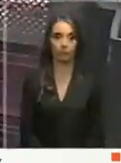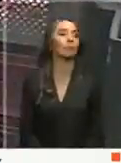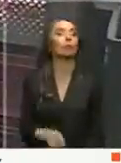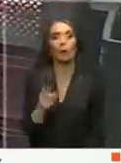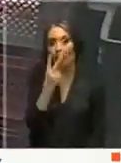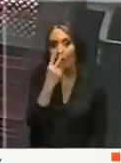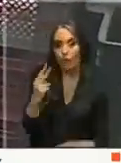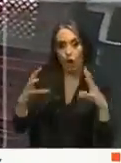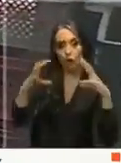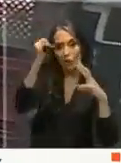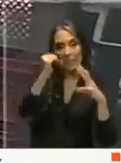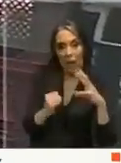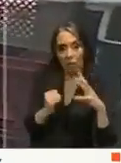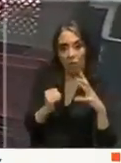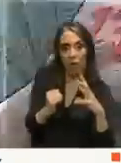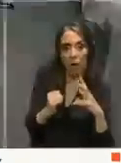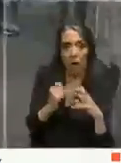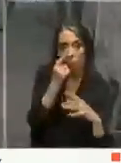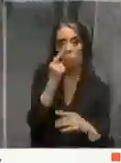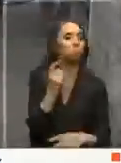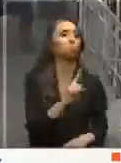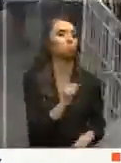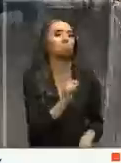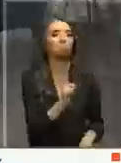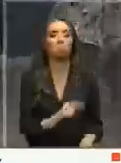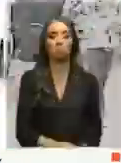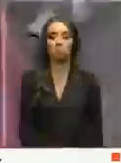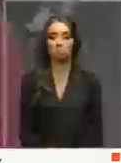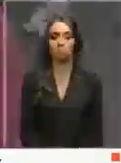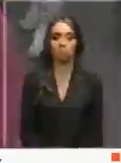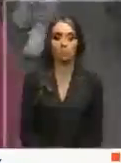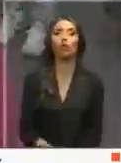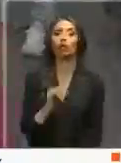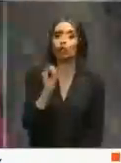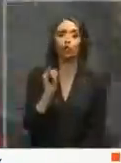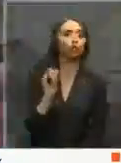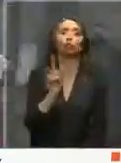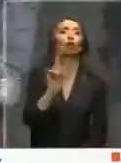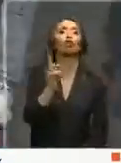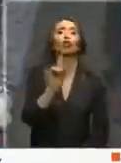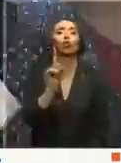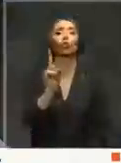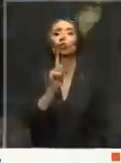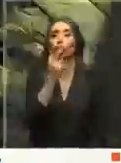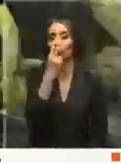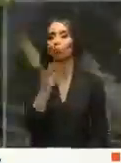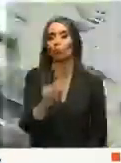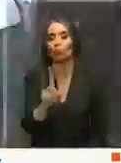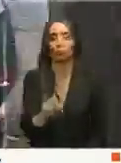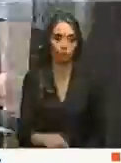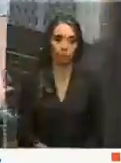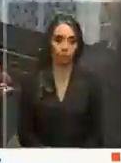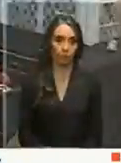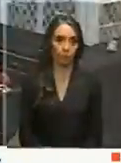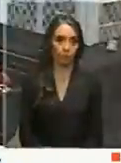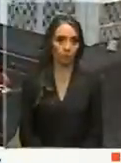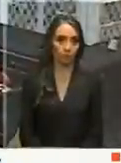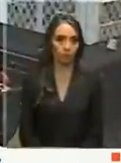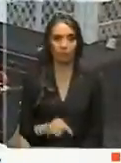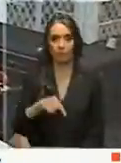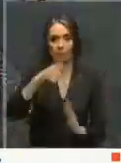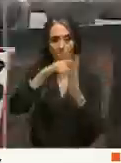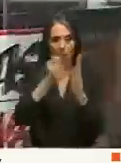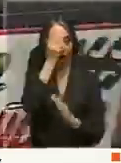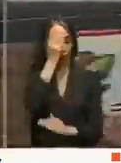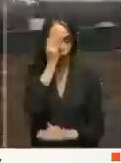visto sandías? No. Sí, no, no he visto. Estamos en agosto, no es